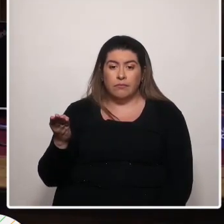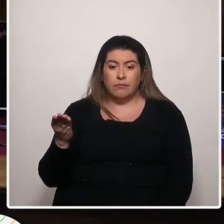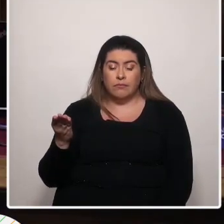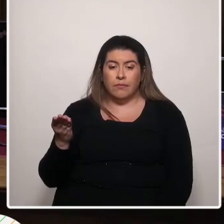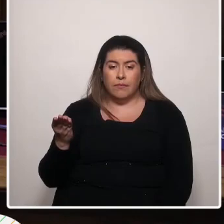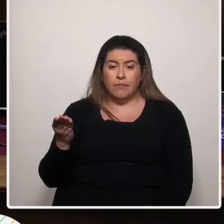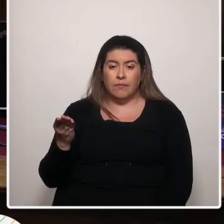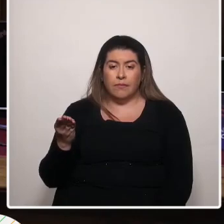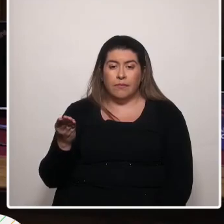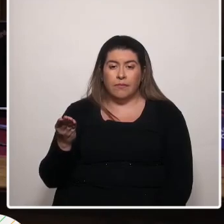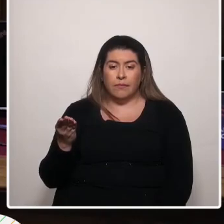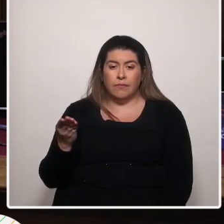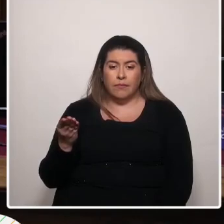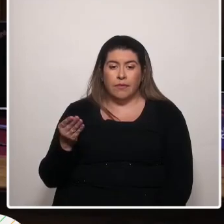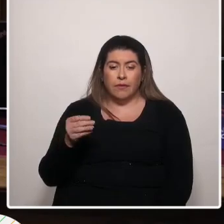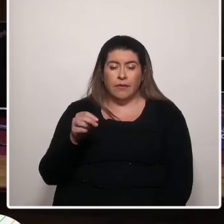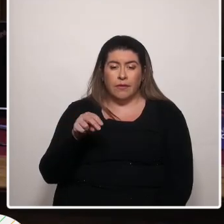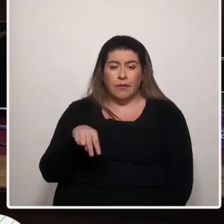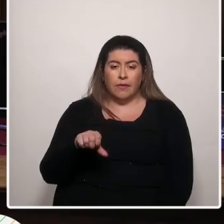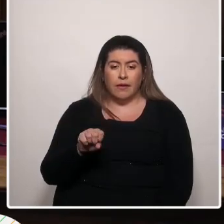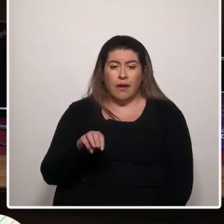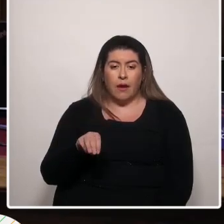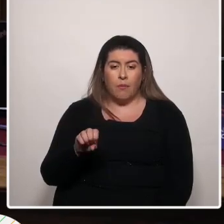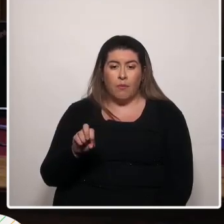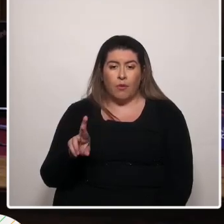Señor Namor, tiene la palabra.